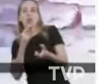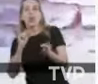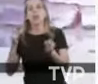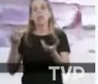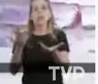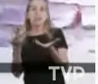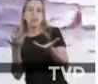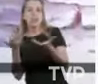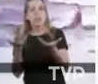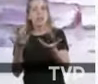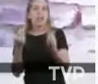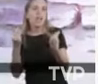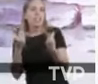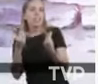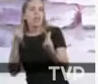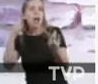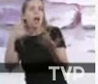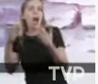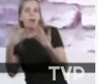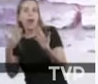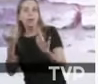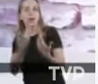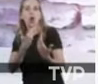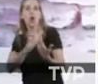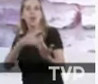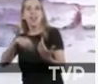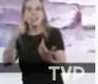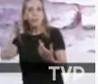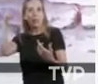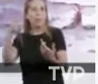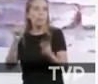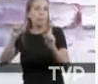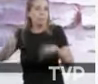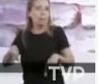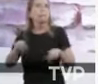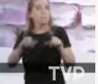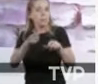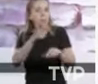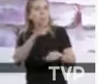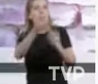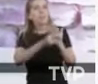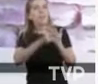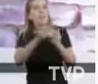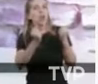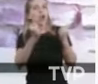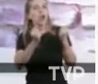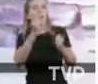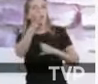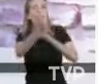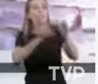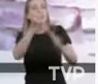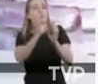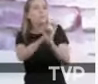suspicacia con respecto a qué se estaba negociando, cómo. Creo que la exposición de Martín ha sido no solo muy clara, sino además muy